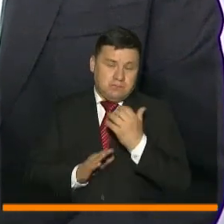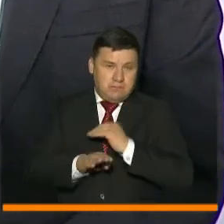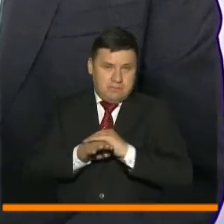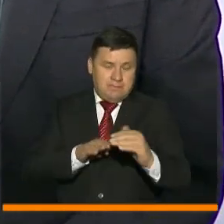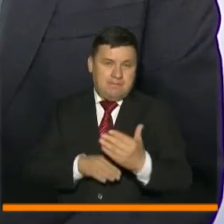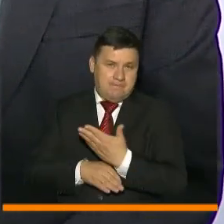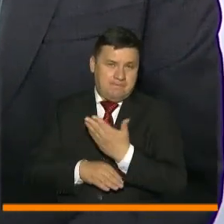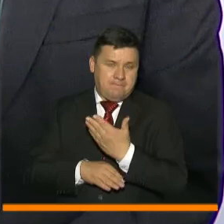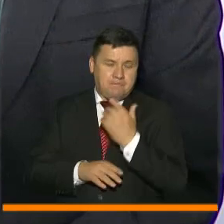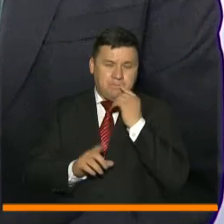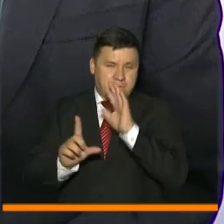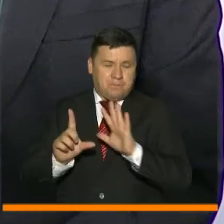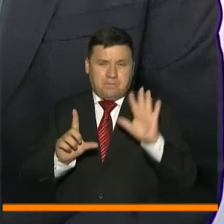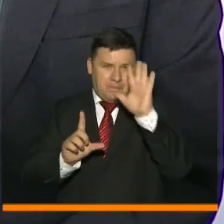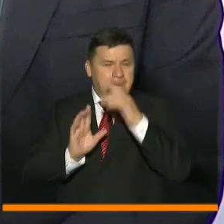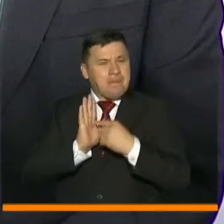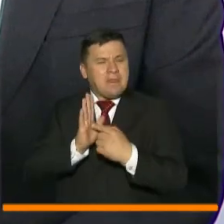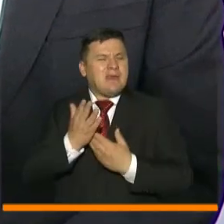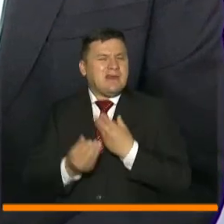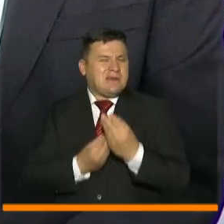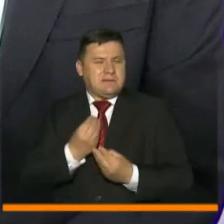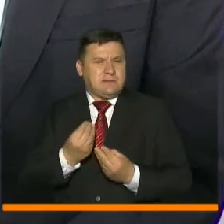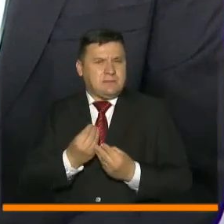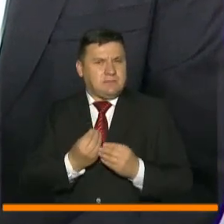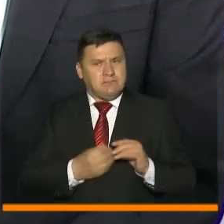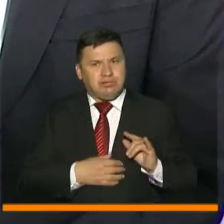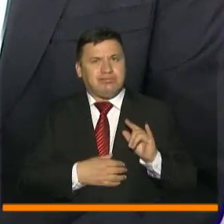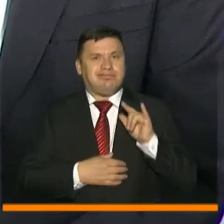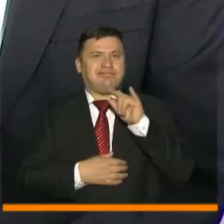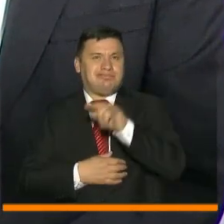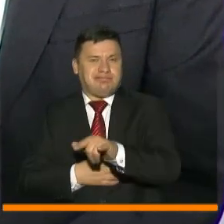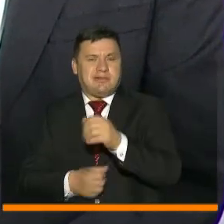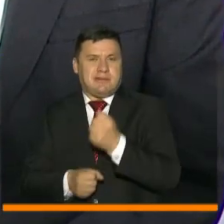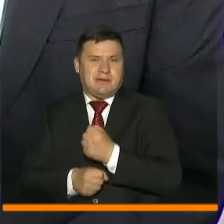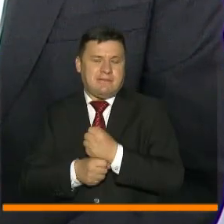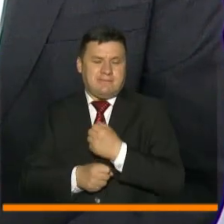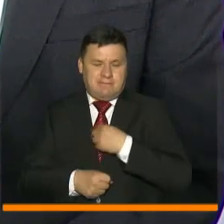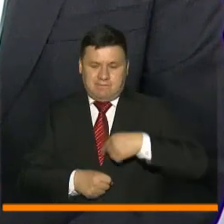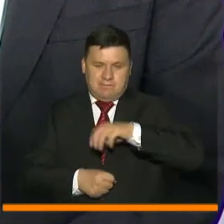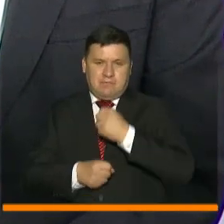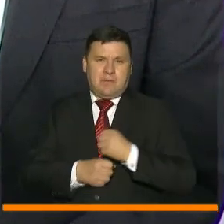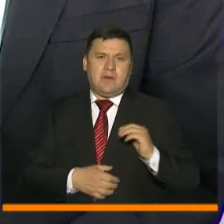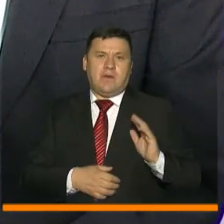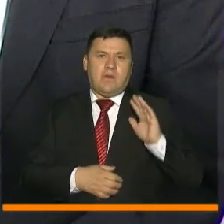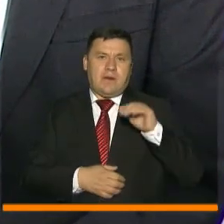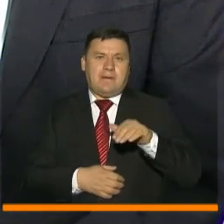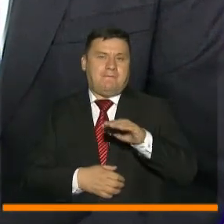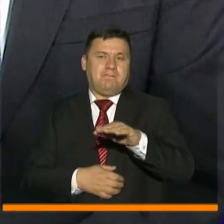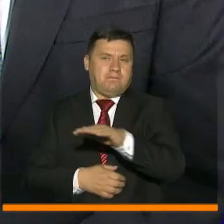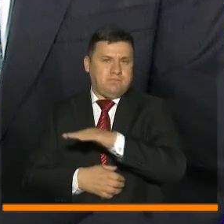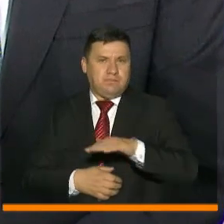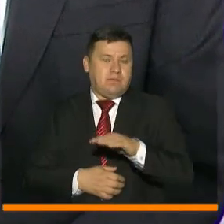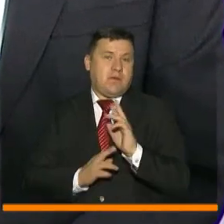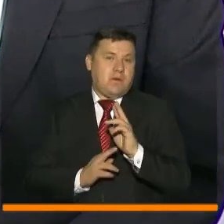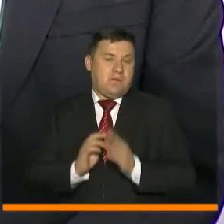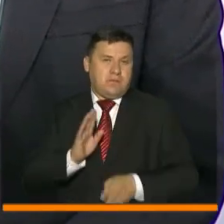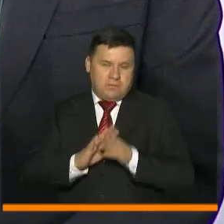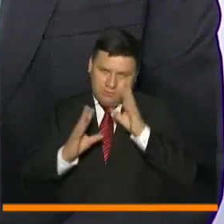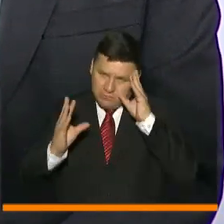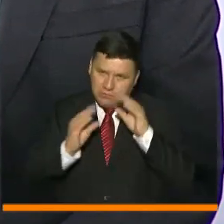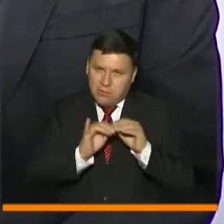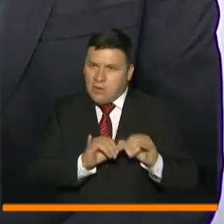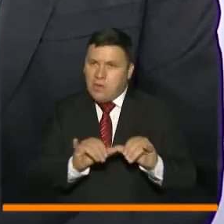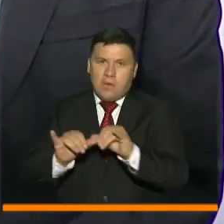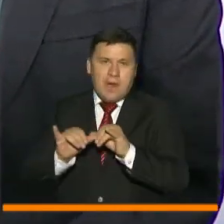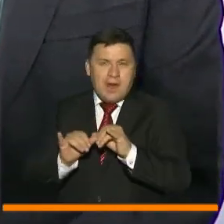invitar a ver esta nota de lo que ha sido el despliegue del trabajo nuestro en Buenaventura, y que siga haciendo coherencia con lo que